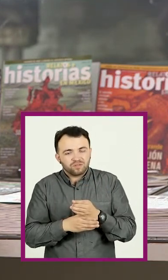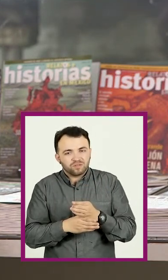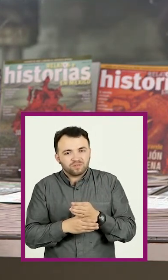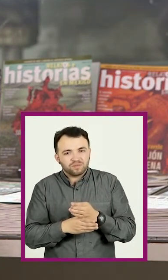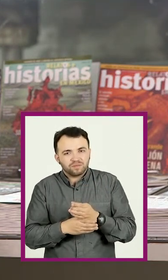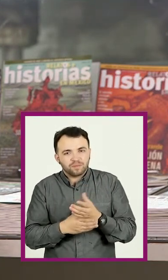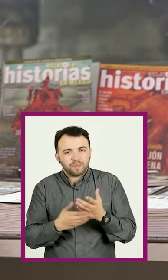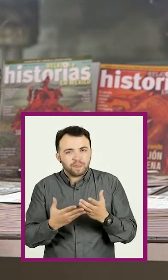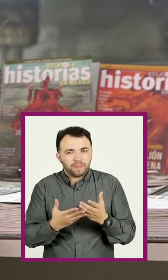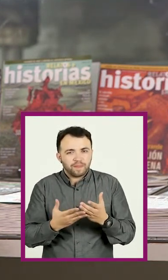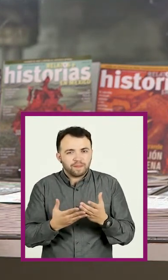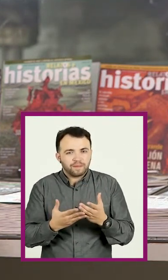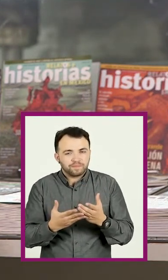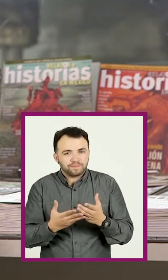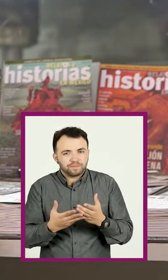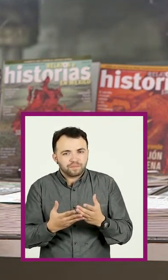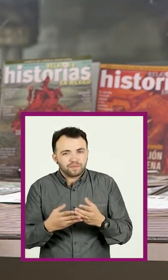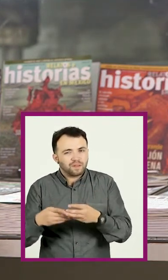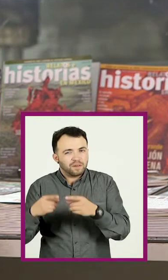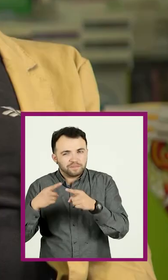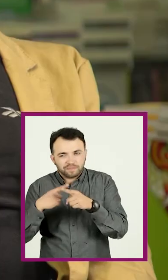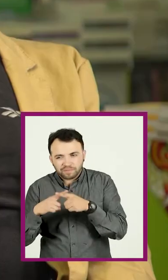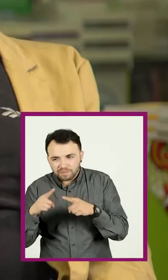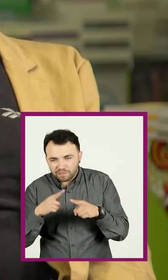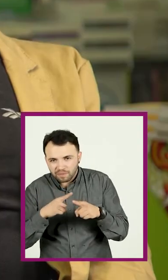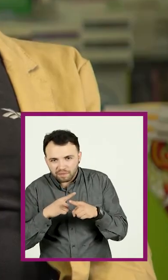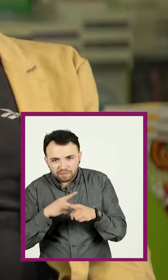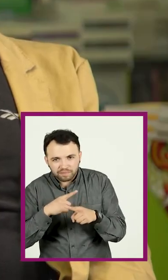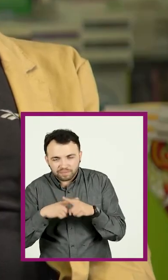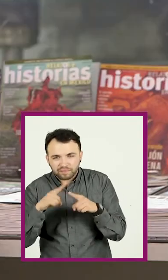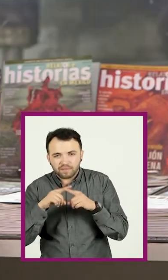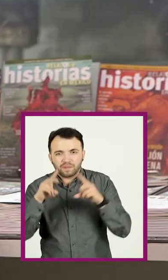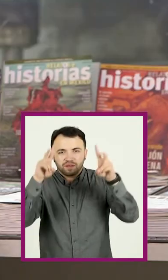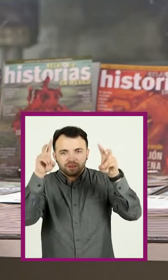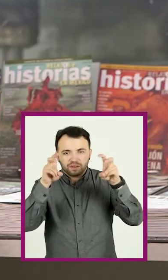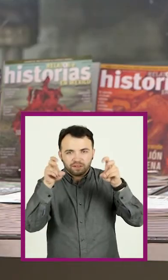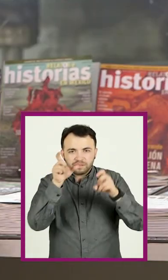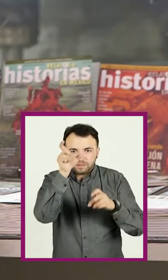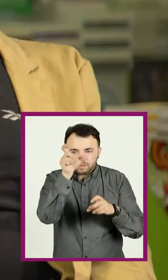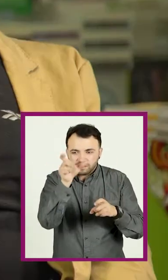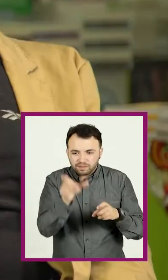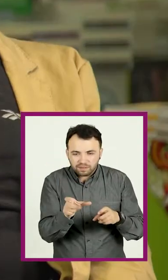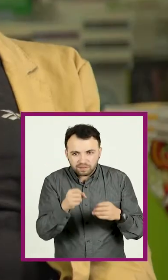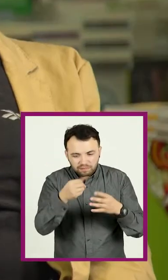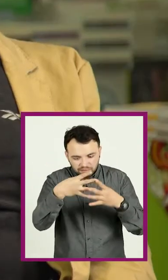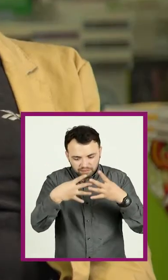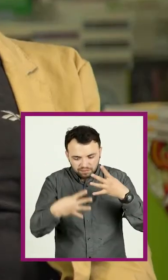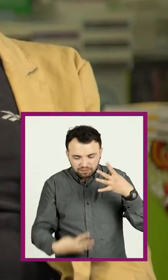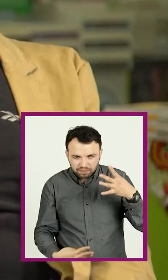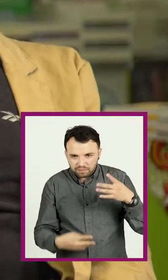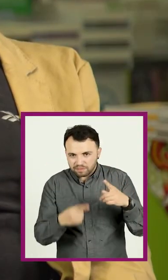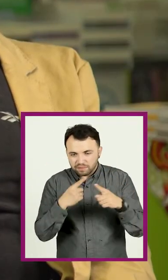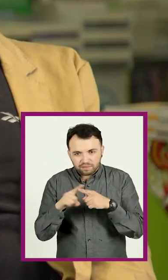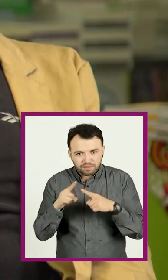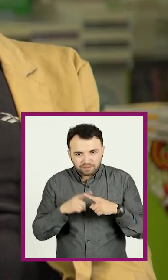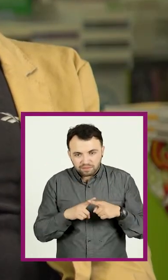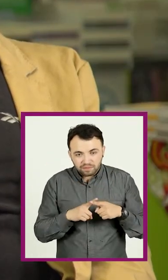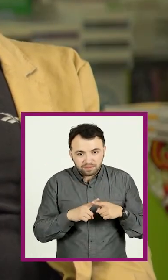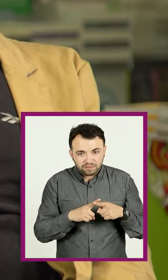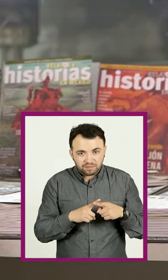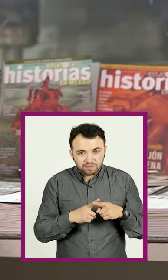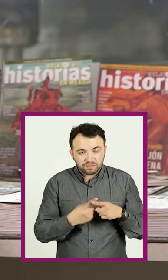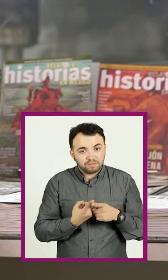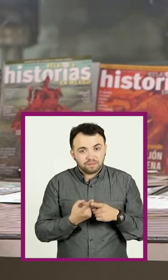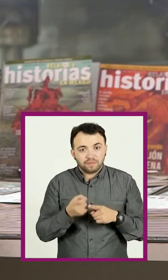es opuesto al no ser y todas estas cosas. El principio de identidad famoso. El principio de identidad. Pues el principio de no contradicción. Ajá.